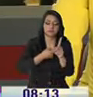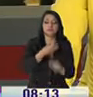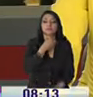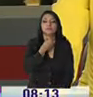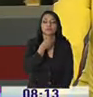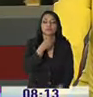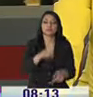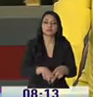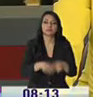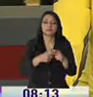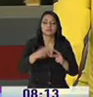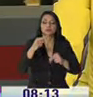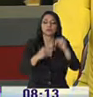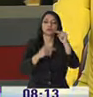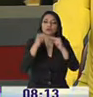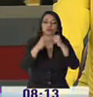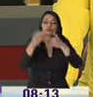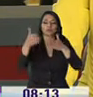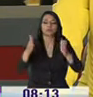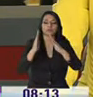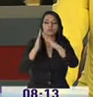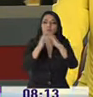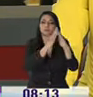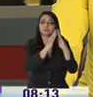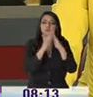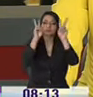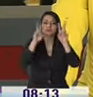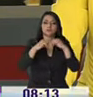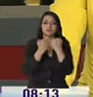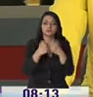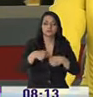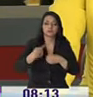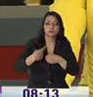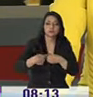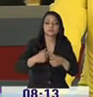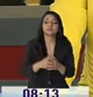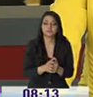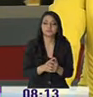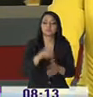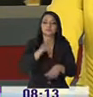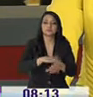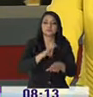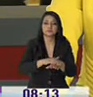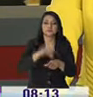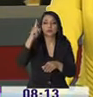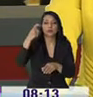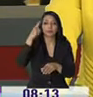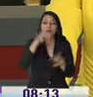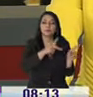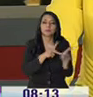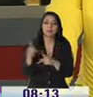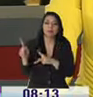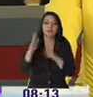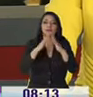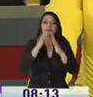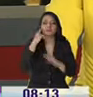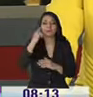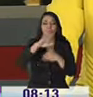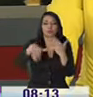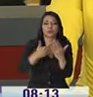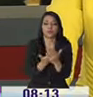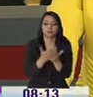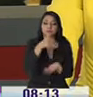la construcción de la primera etapa de viviendas de interés social en la capital. Esto como parte del programa gubernamental Casa para Todos. El centro y